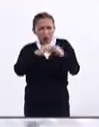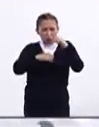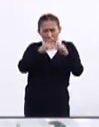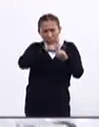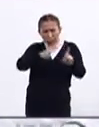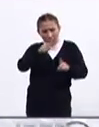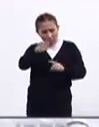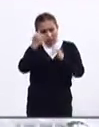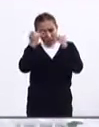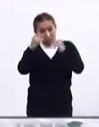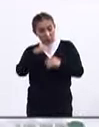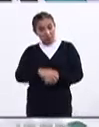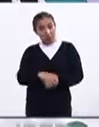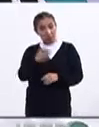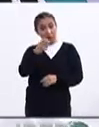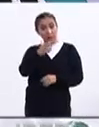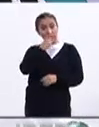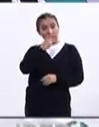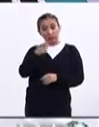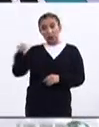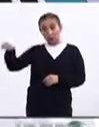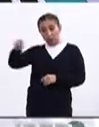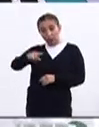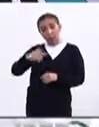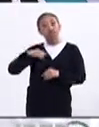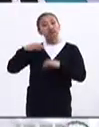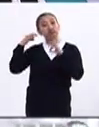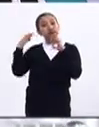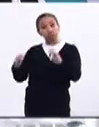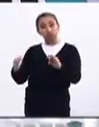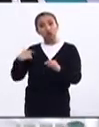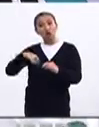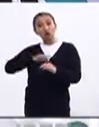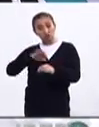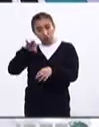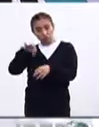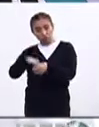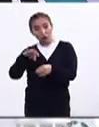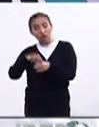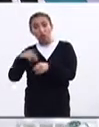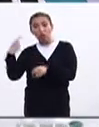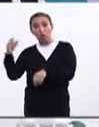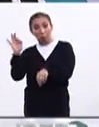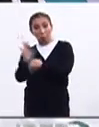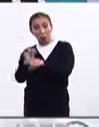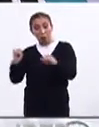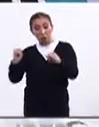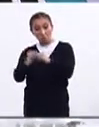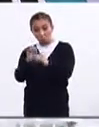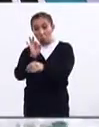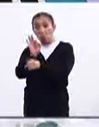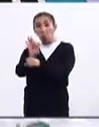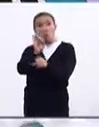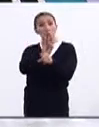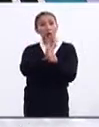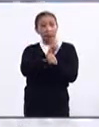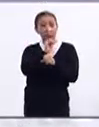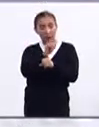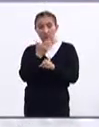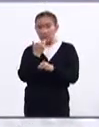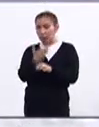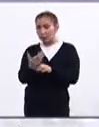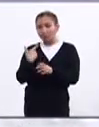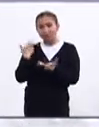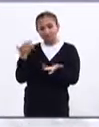político-estructurales, ¿no? Y esto nos habla precisamente de la consolidación de nuestra democracia, de su fortaleza institucional y, por supuesto, de la